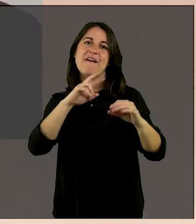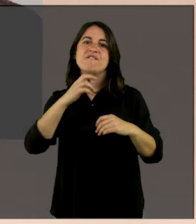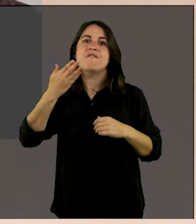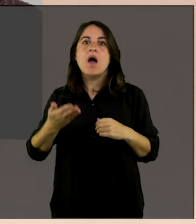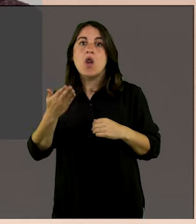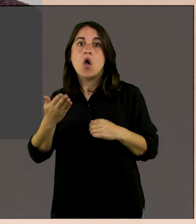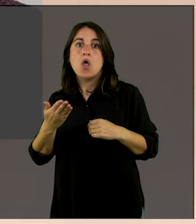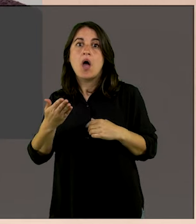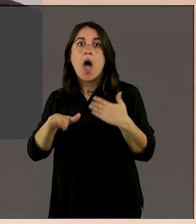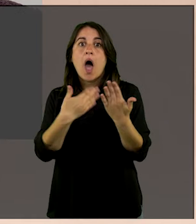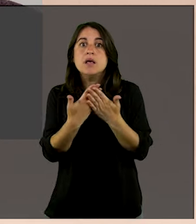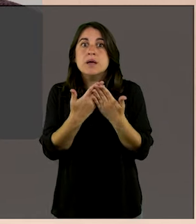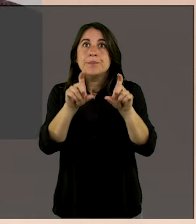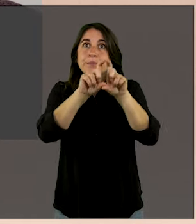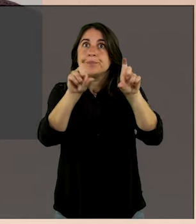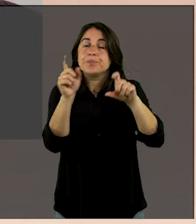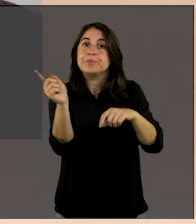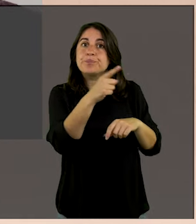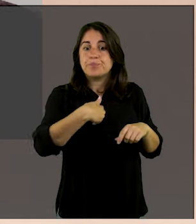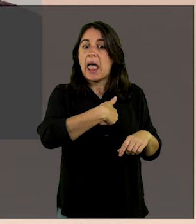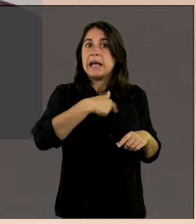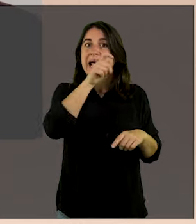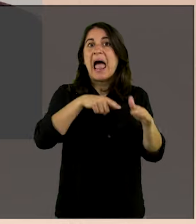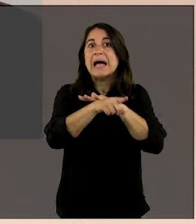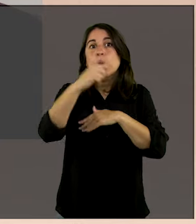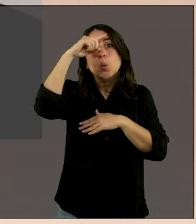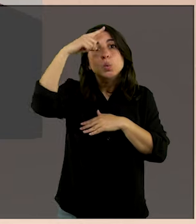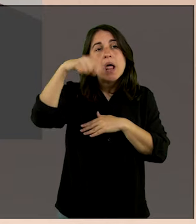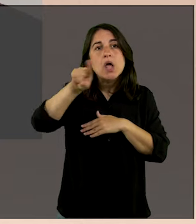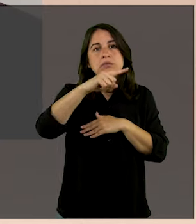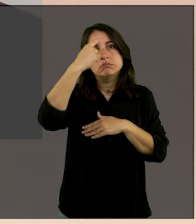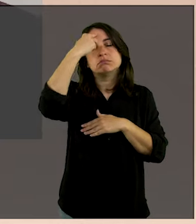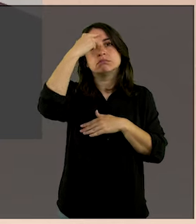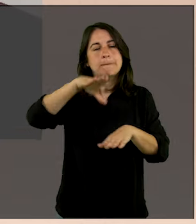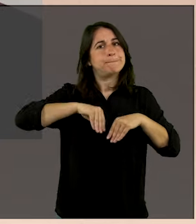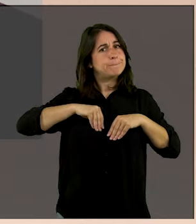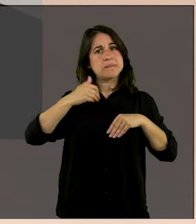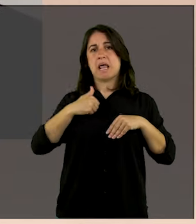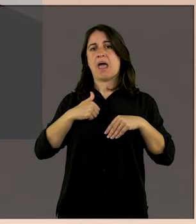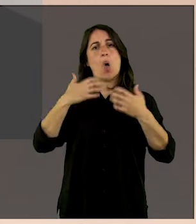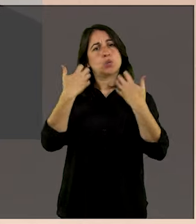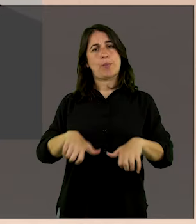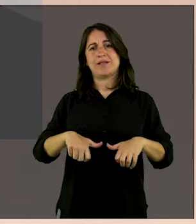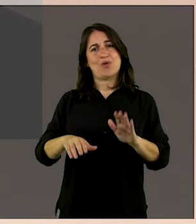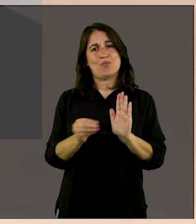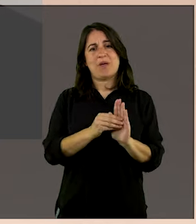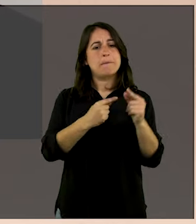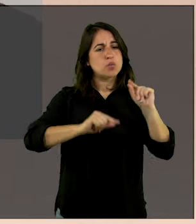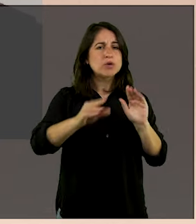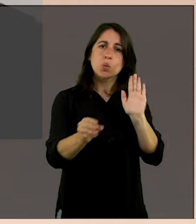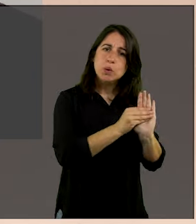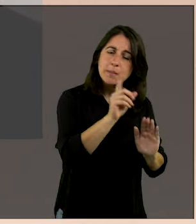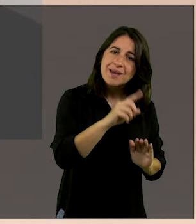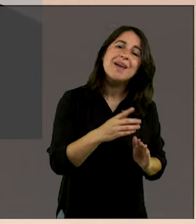valor y los propios agentes culturales sea algo que ya tengan asumido y lo